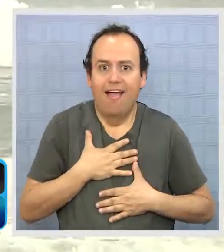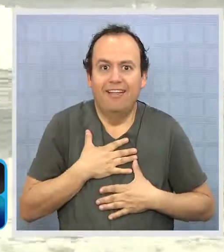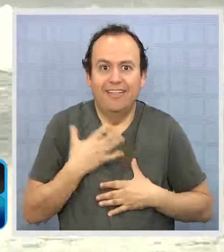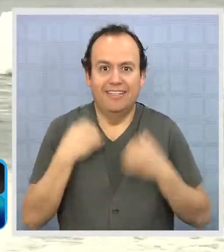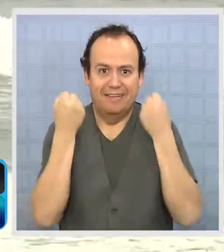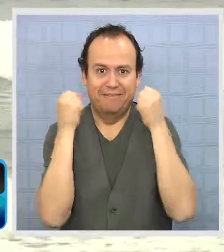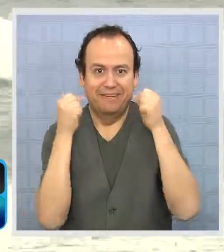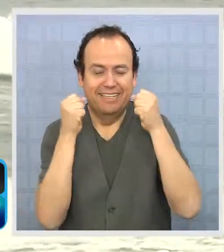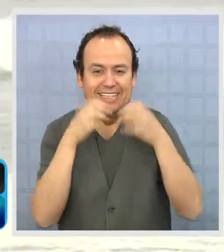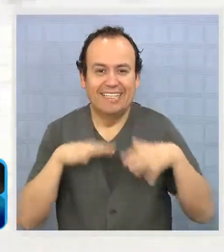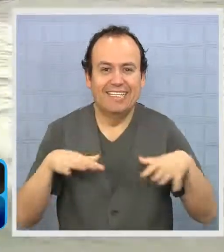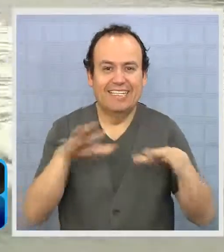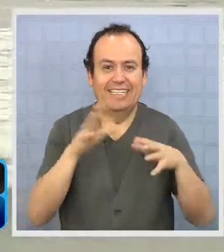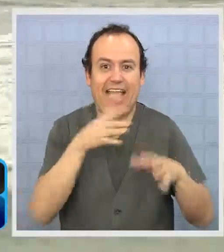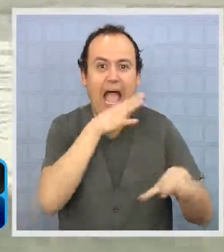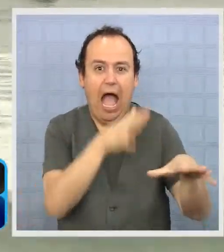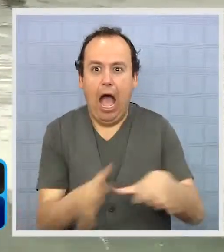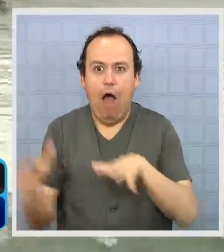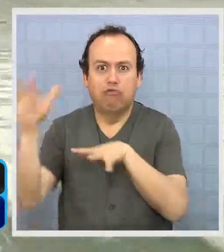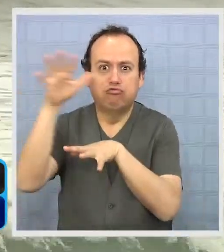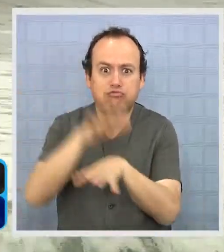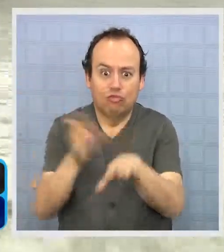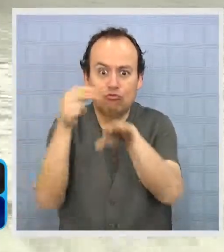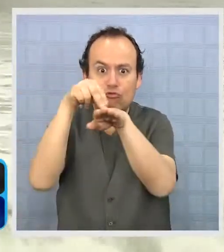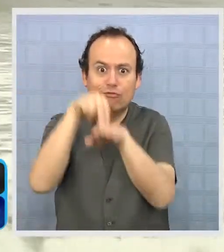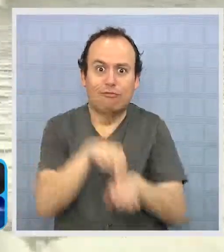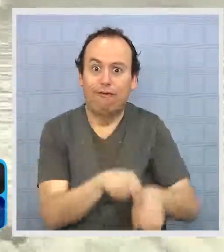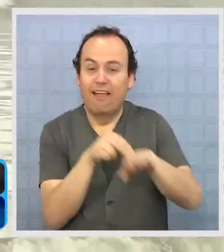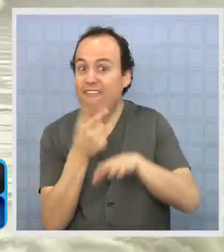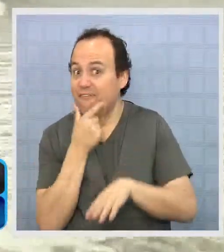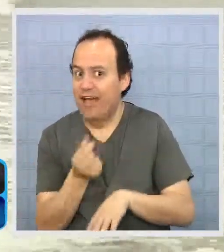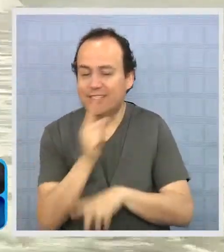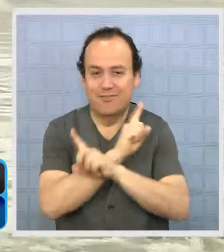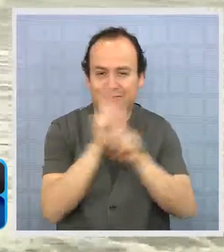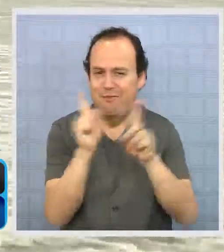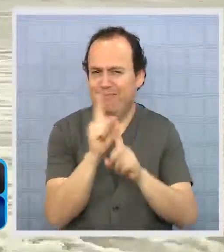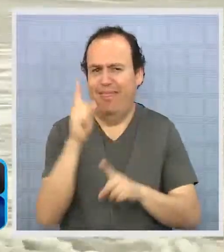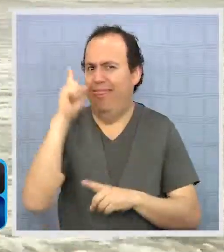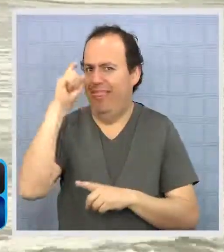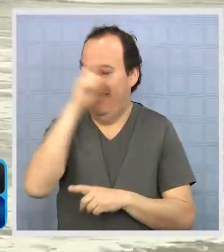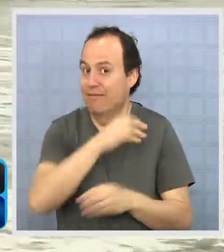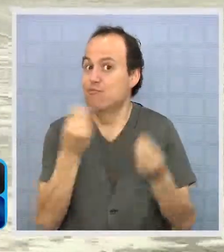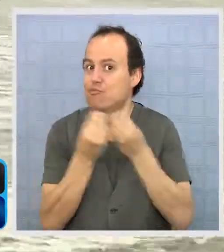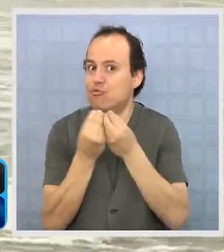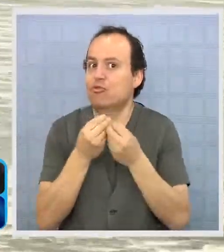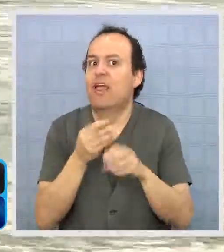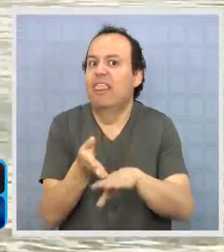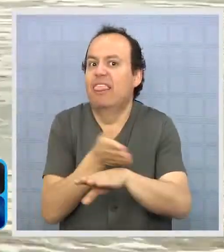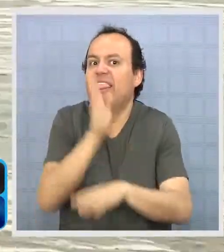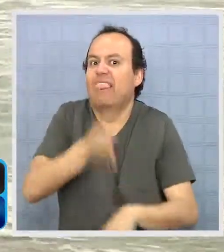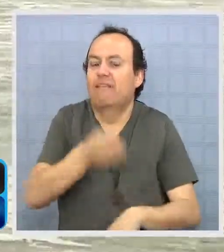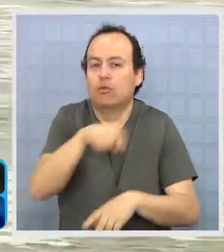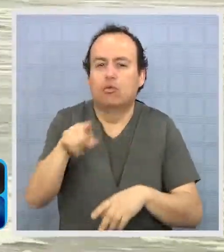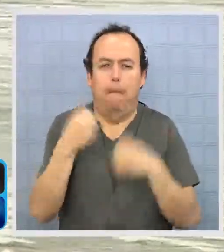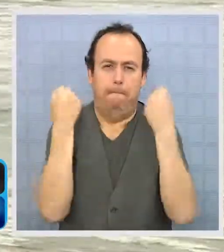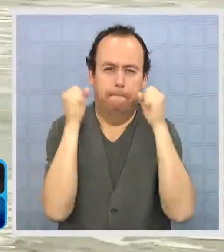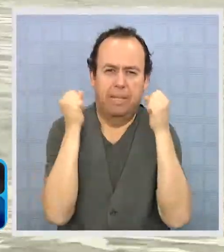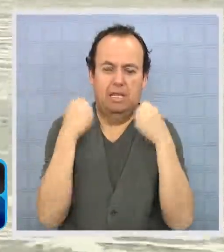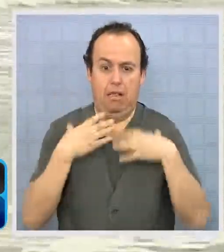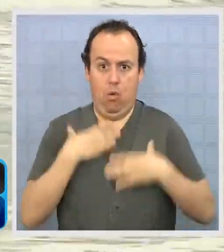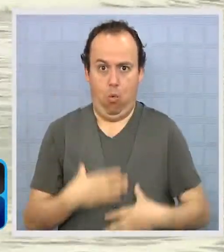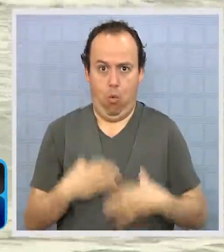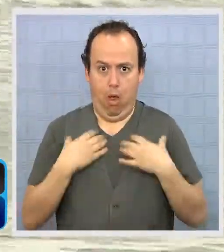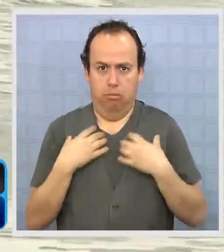practicarlo correr olas sobre una tabla no es fácil muy por el contrario requiere una buena preparación destreza física